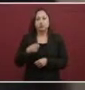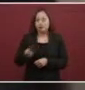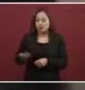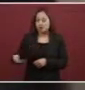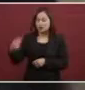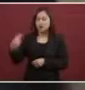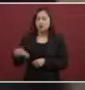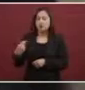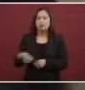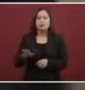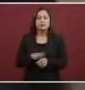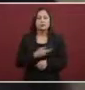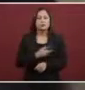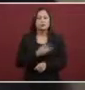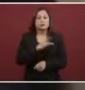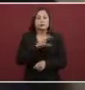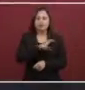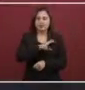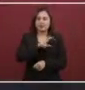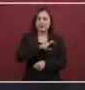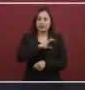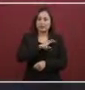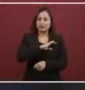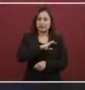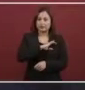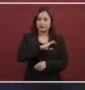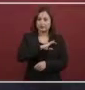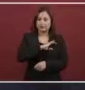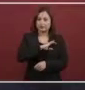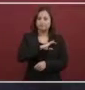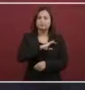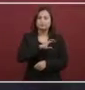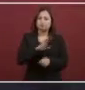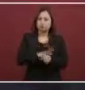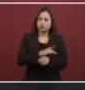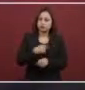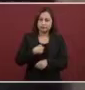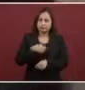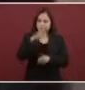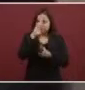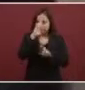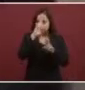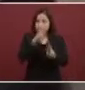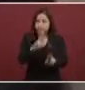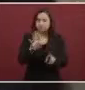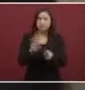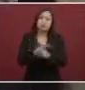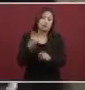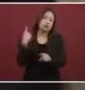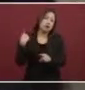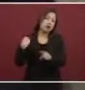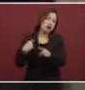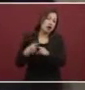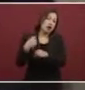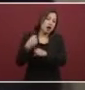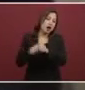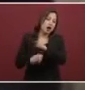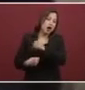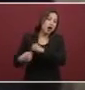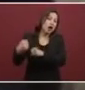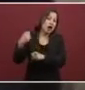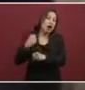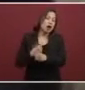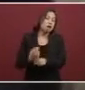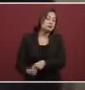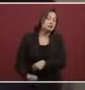un enorme cariño y respeto. Porque desde hace años, desde aquella primera entrevista en